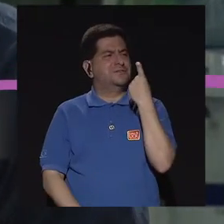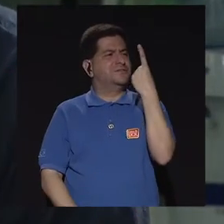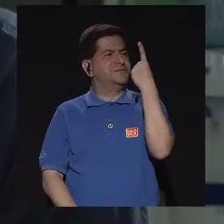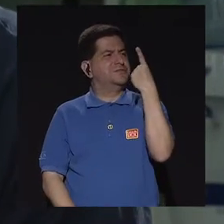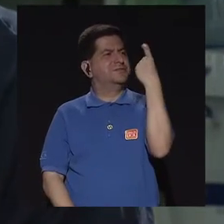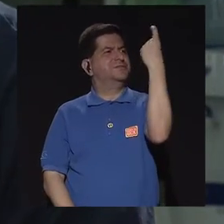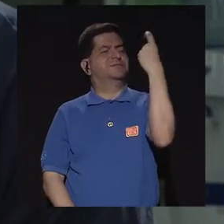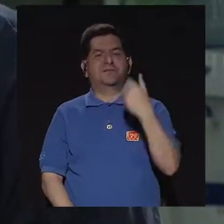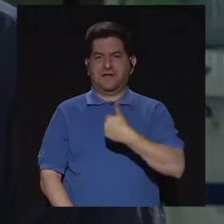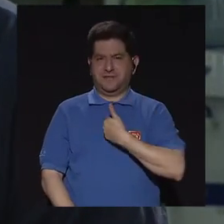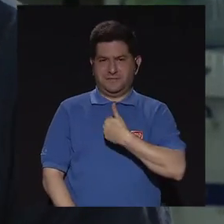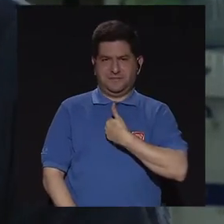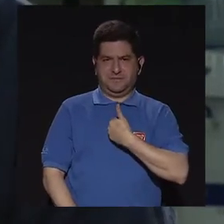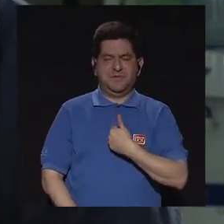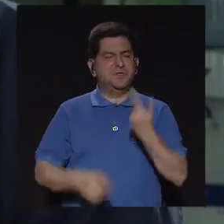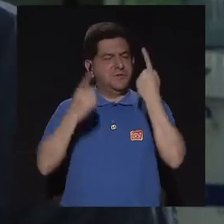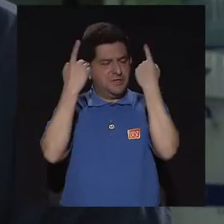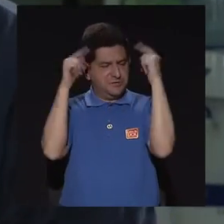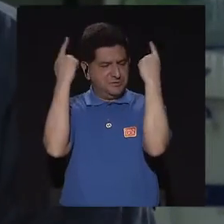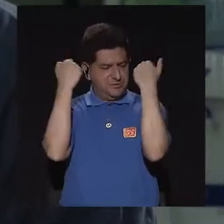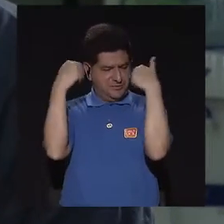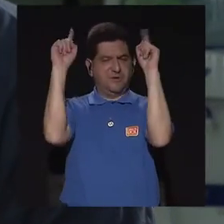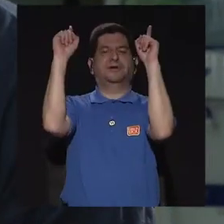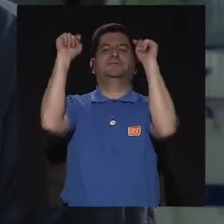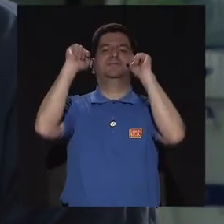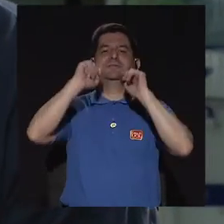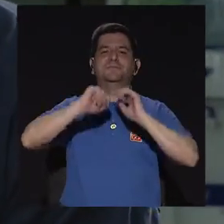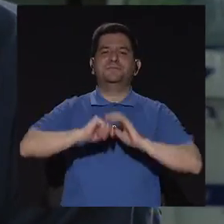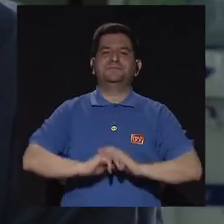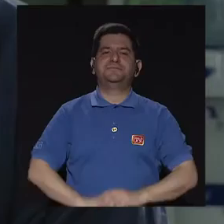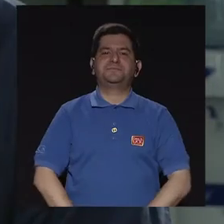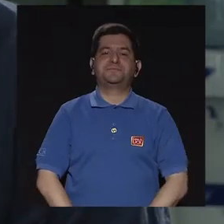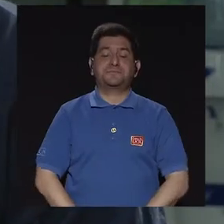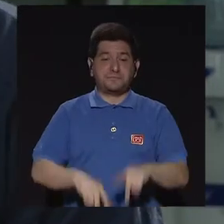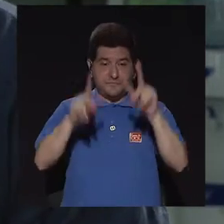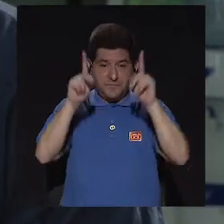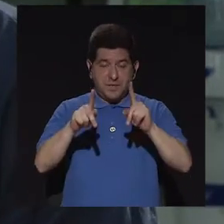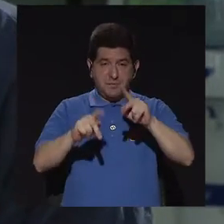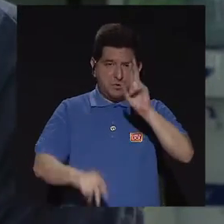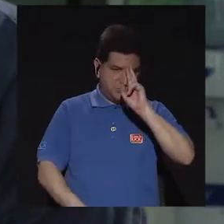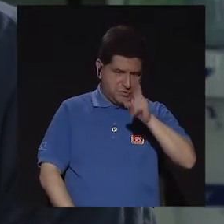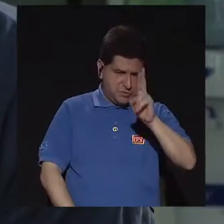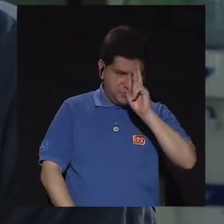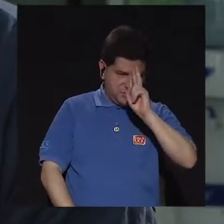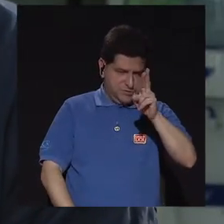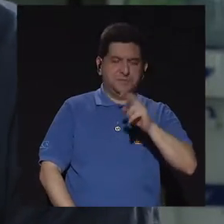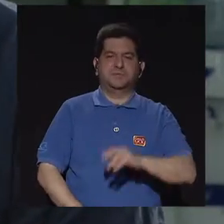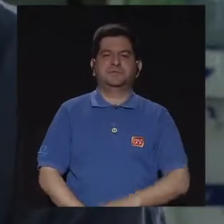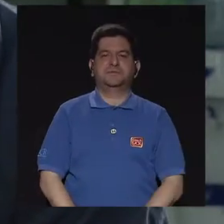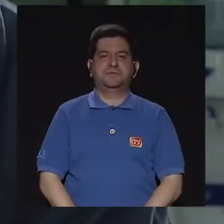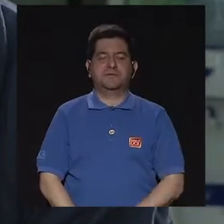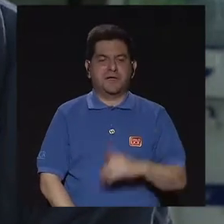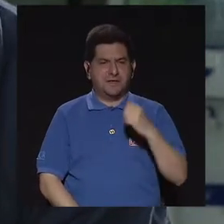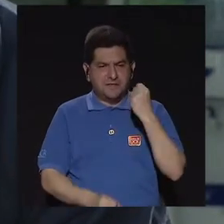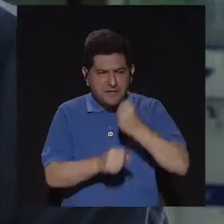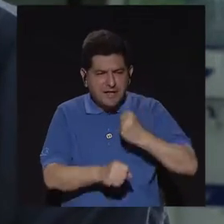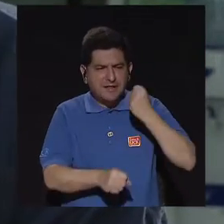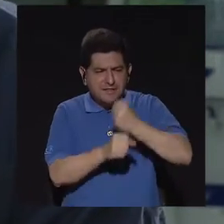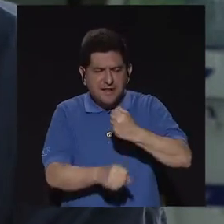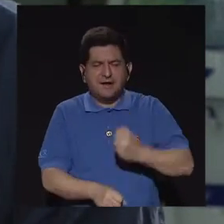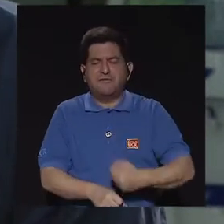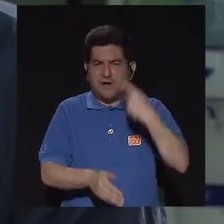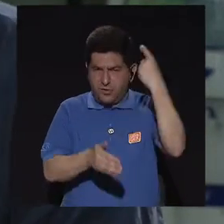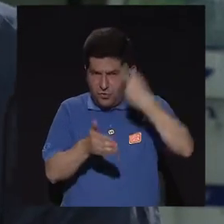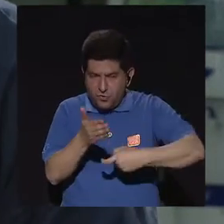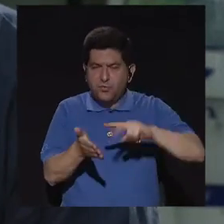o sea, se imaginan a sí mismos siendo exitosos, que las personas reconozcan que el esfuerzo que